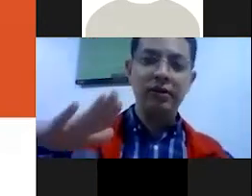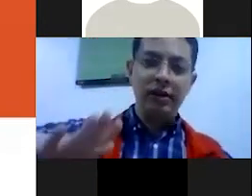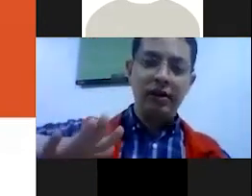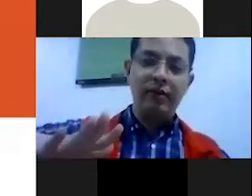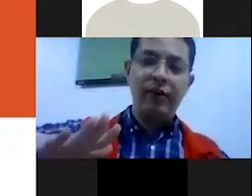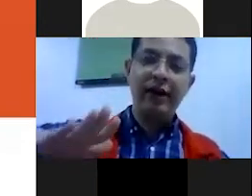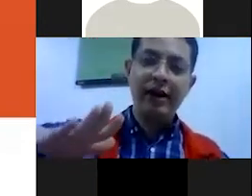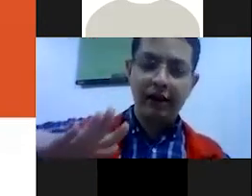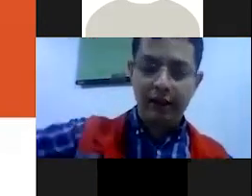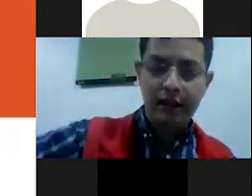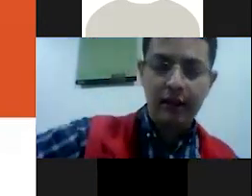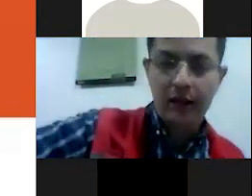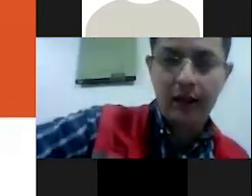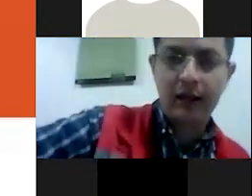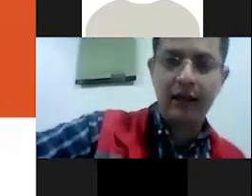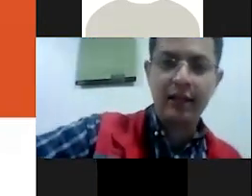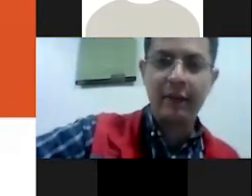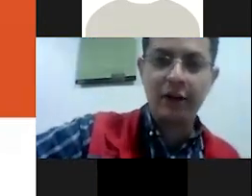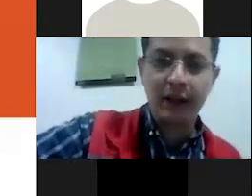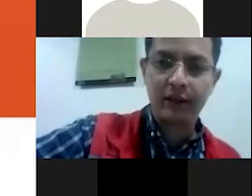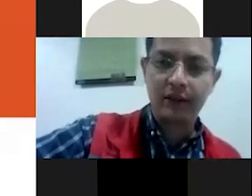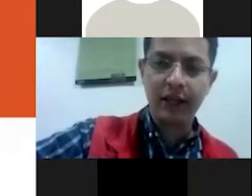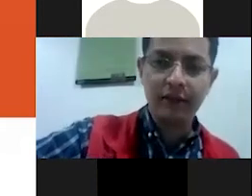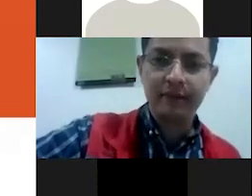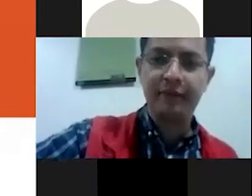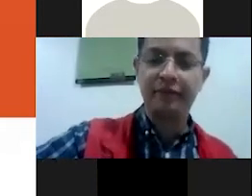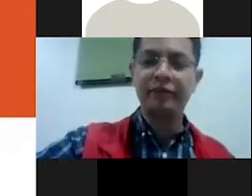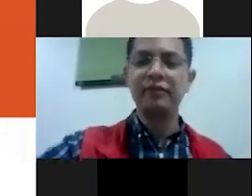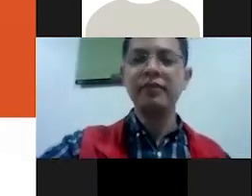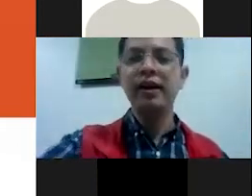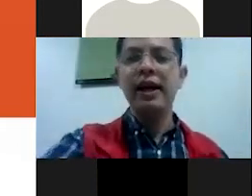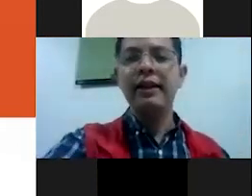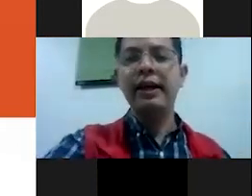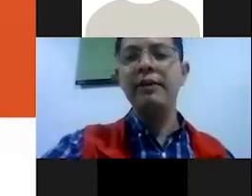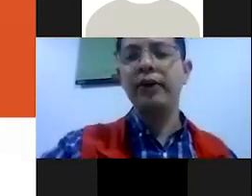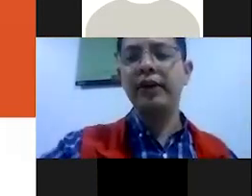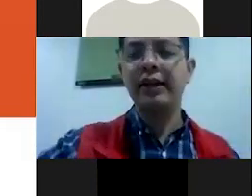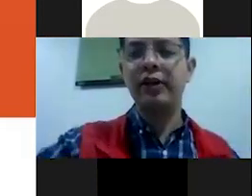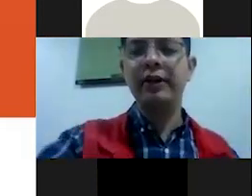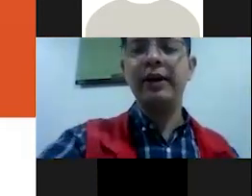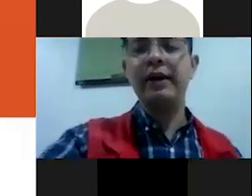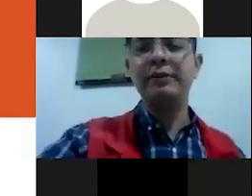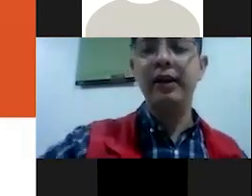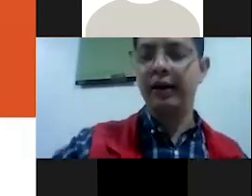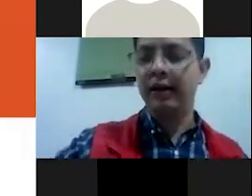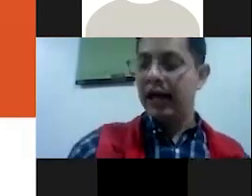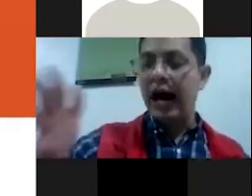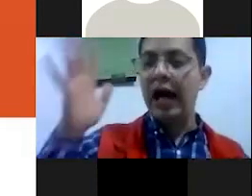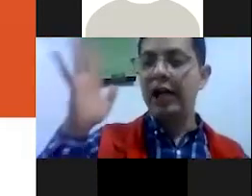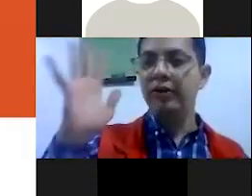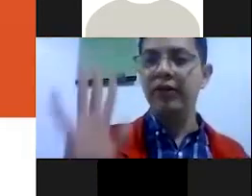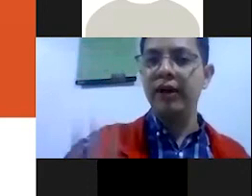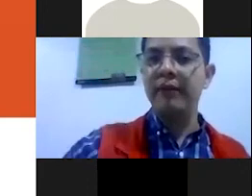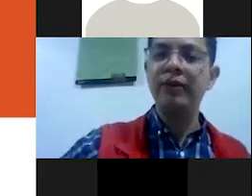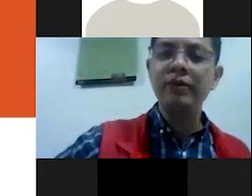mano pueda realizar la maniobra. ¿Ok? De aquí la importancia que le comentaba de la espalda. Al